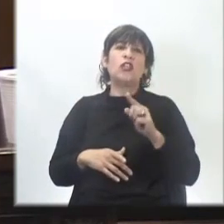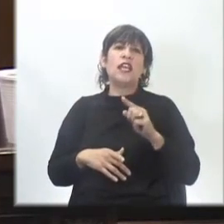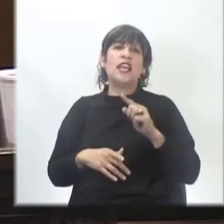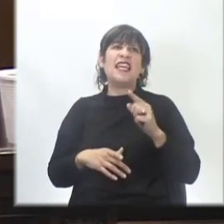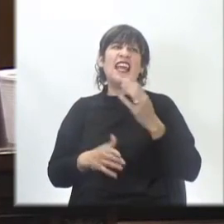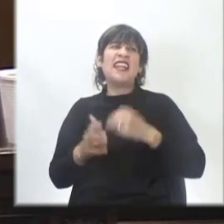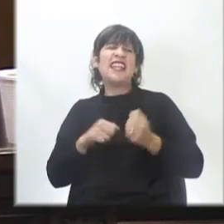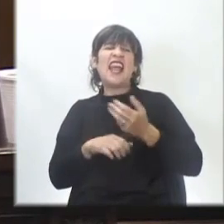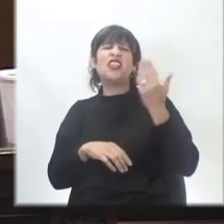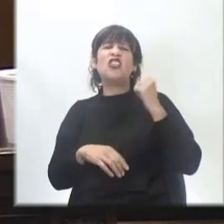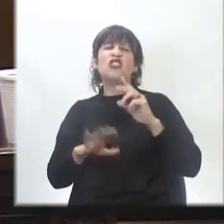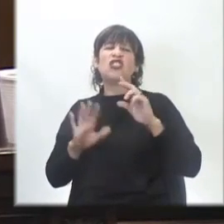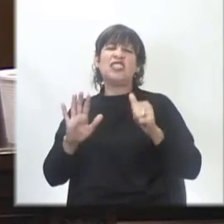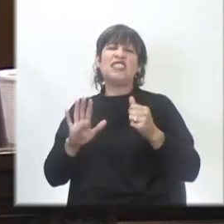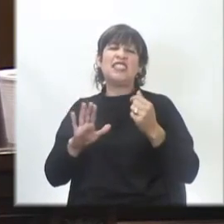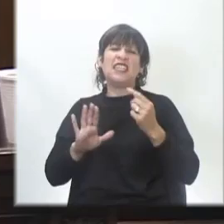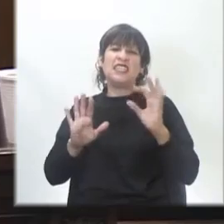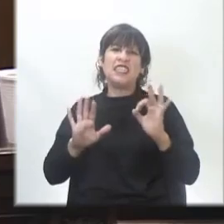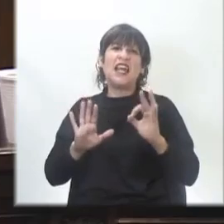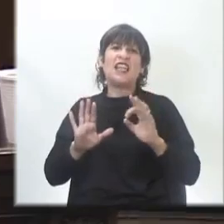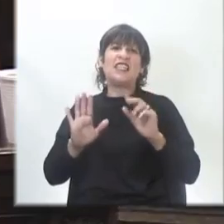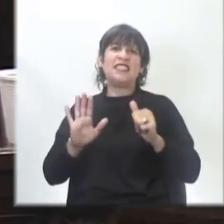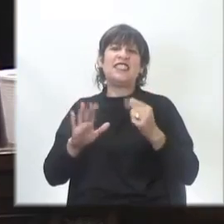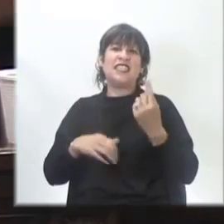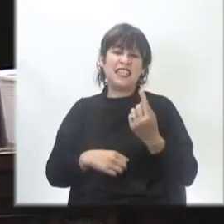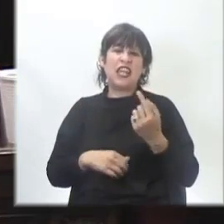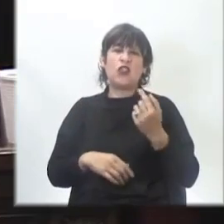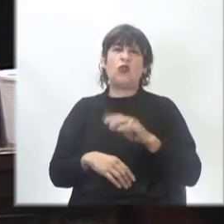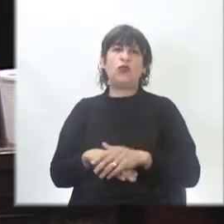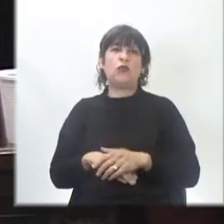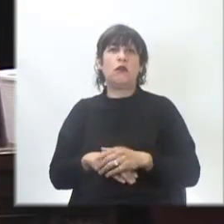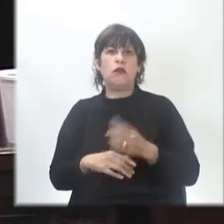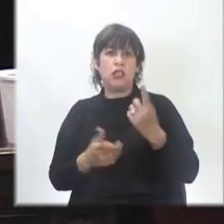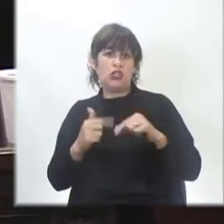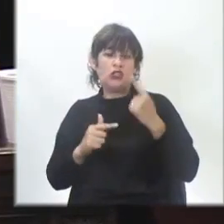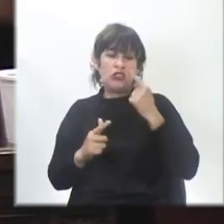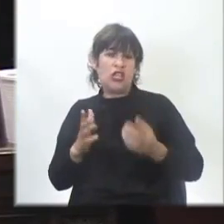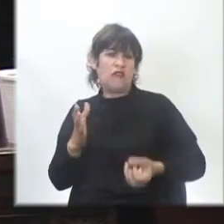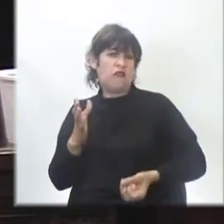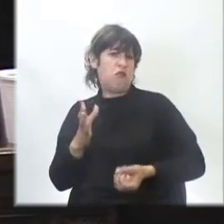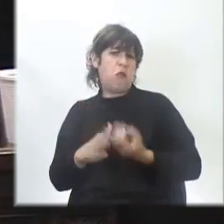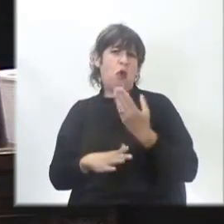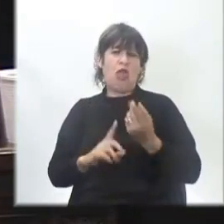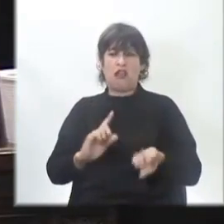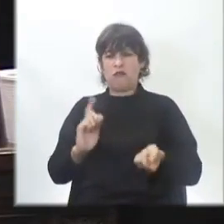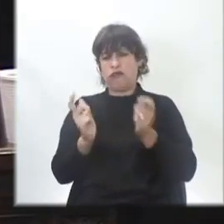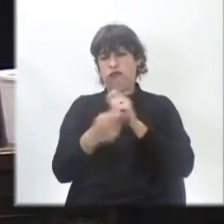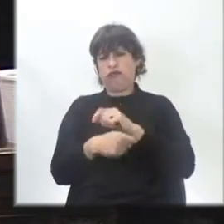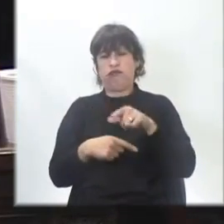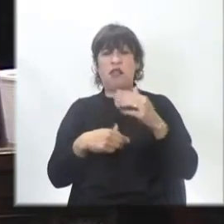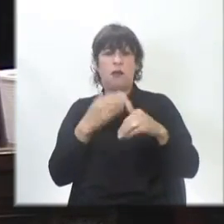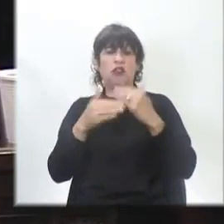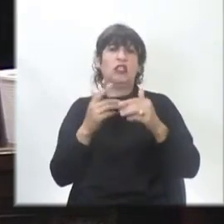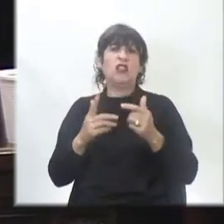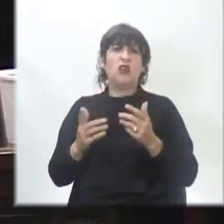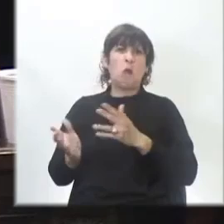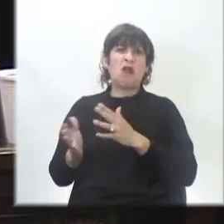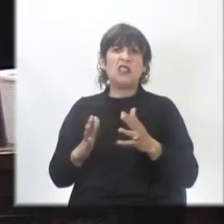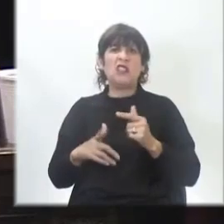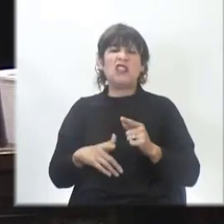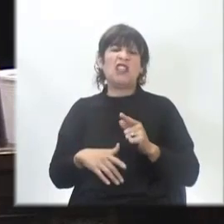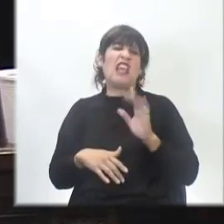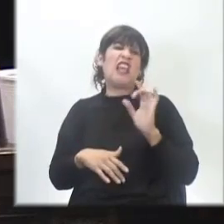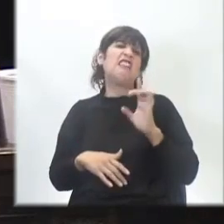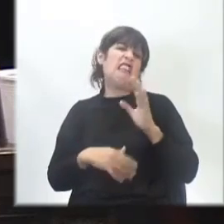sea que la modernidad que se habla, el proceso enorme de modernización que se habla, es de unos 15